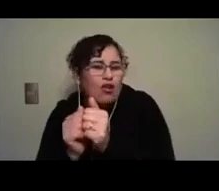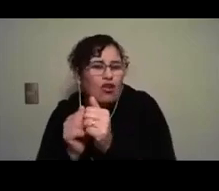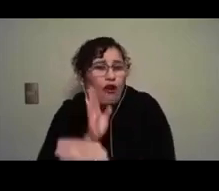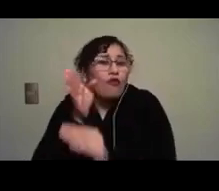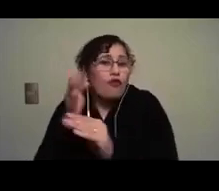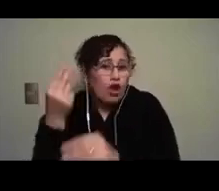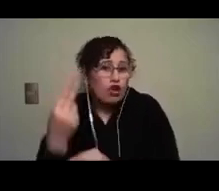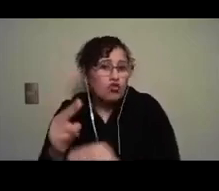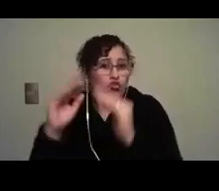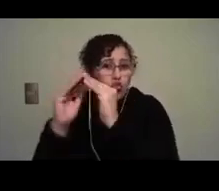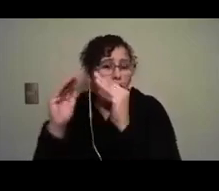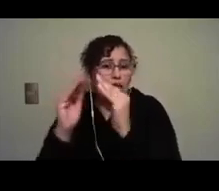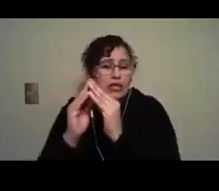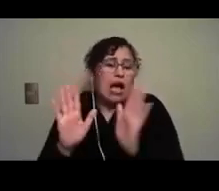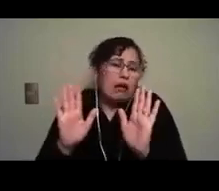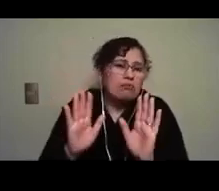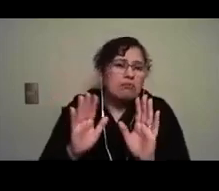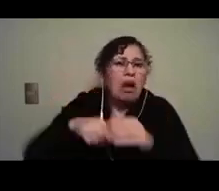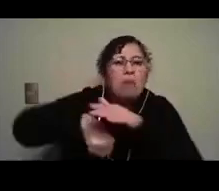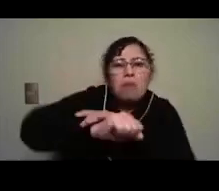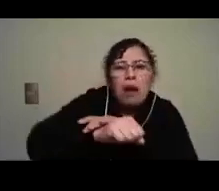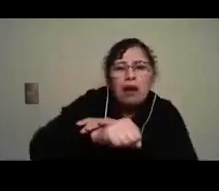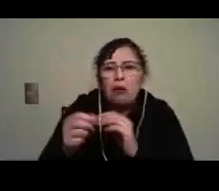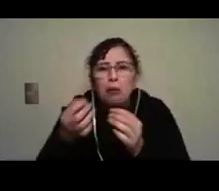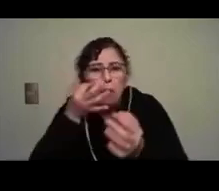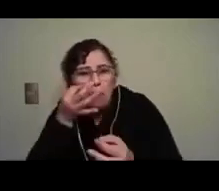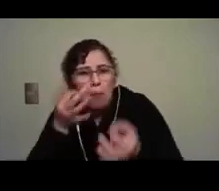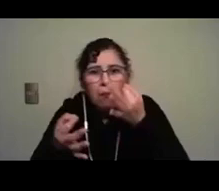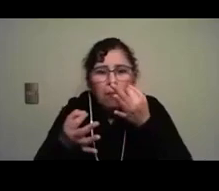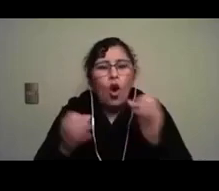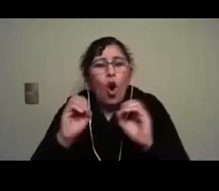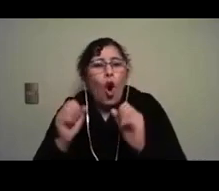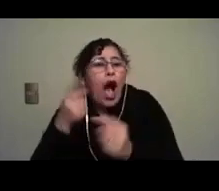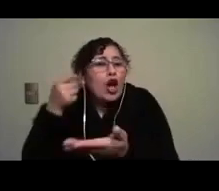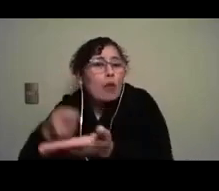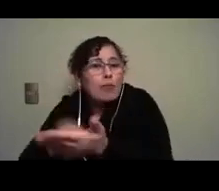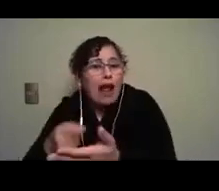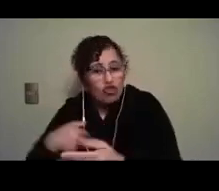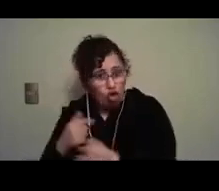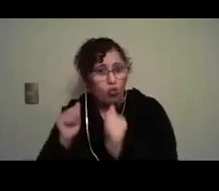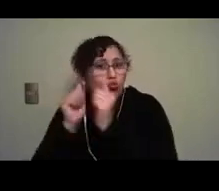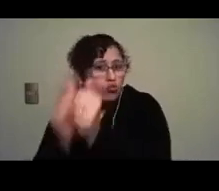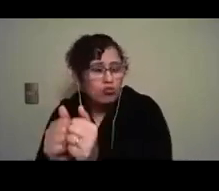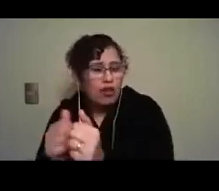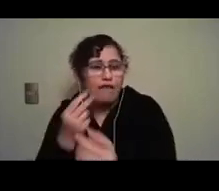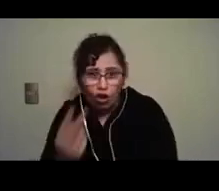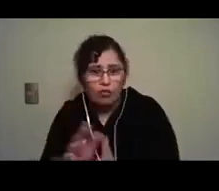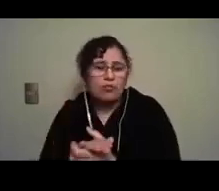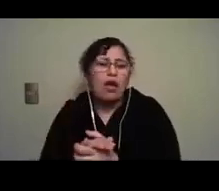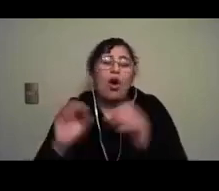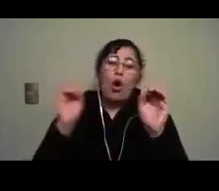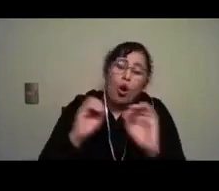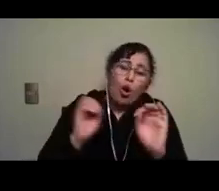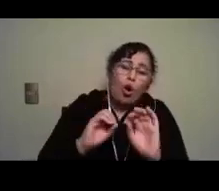por ejemplo, a ver un partido, acompañarlo a hacer una compra, acompañarlo a algo que él quiera. Entonces uno así va transando un poco y